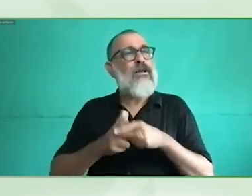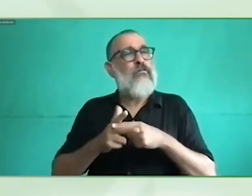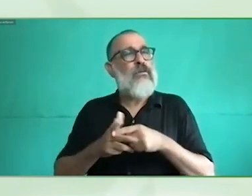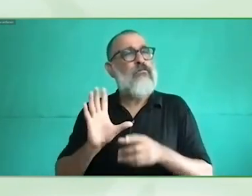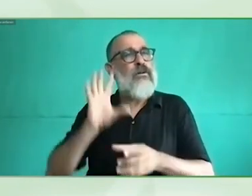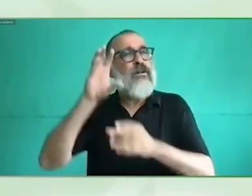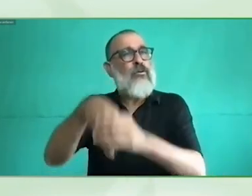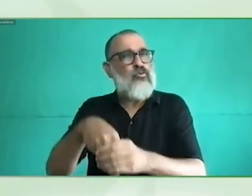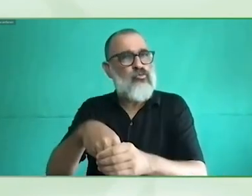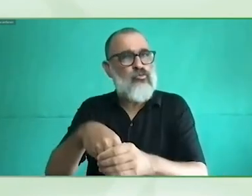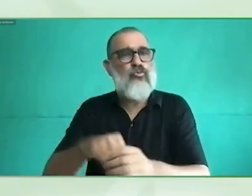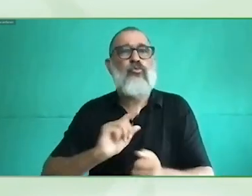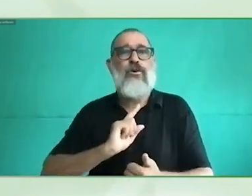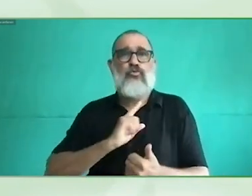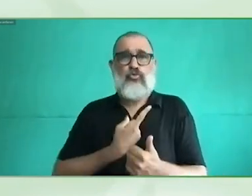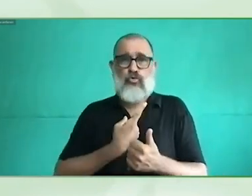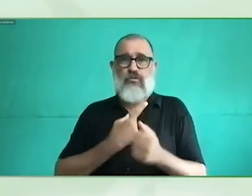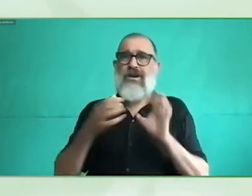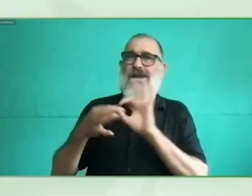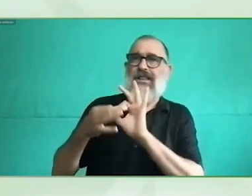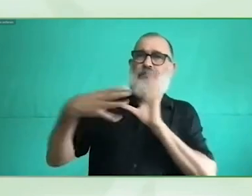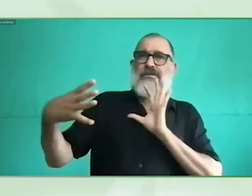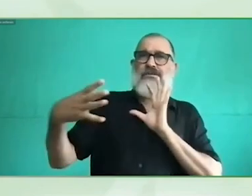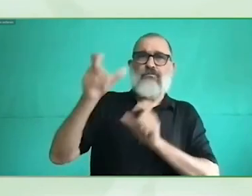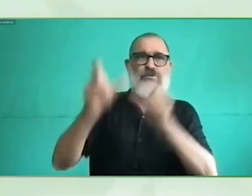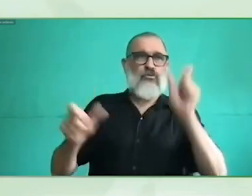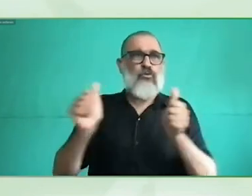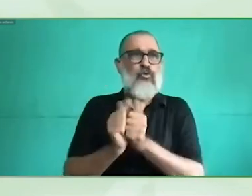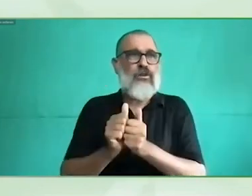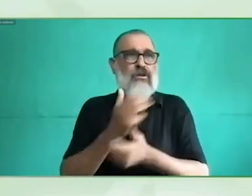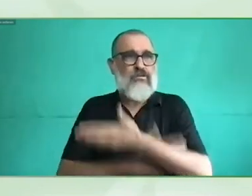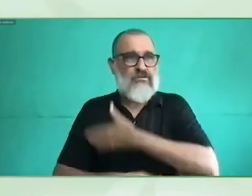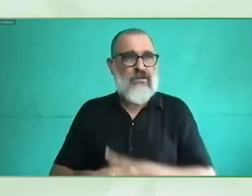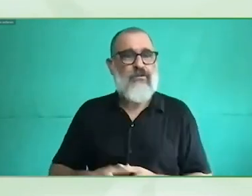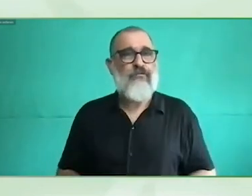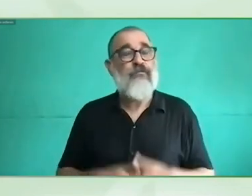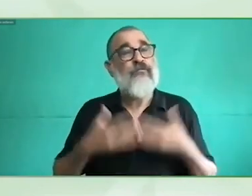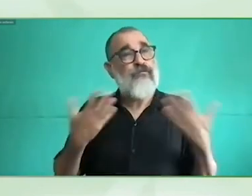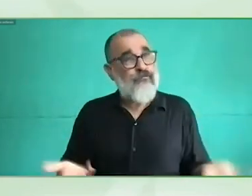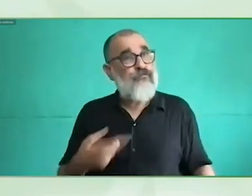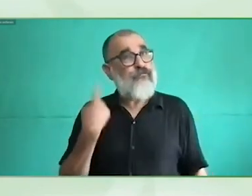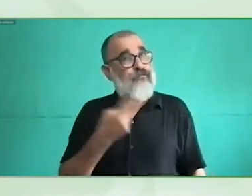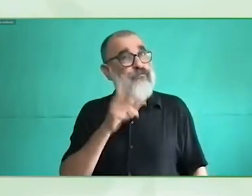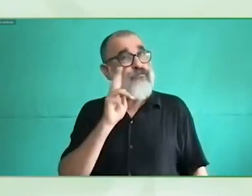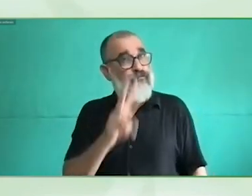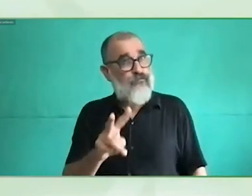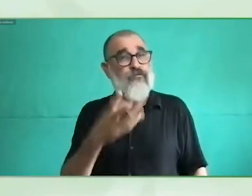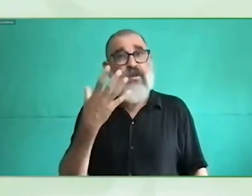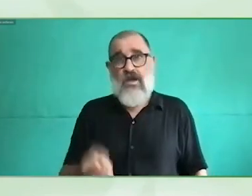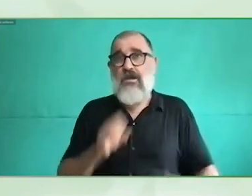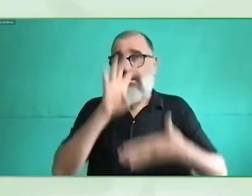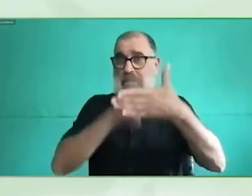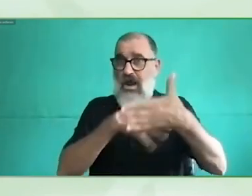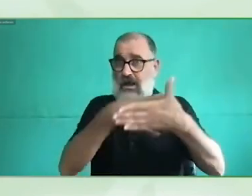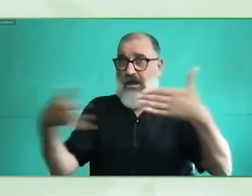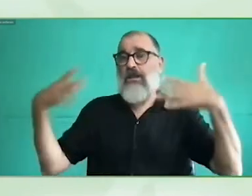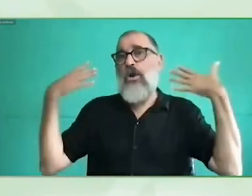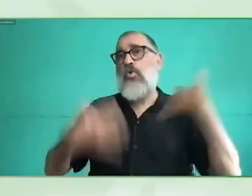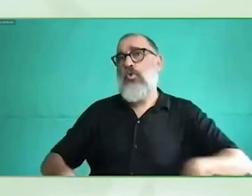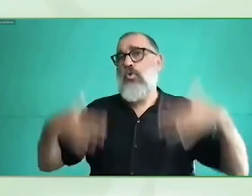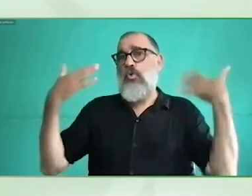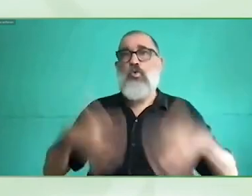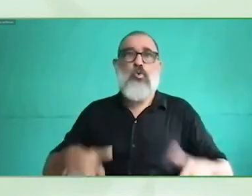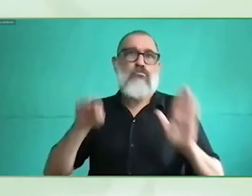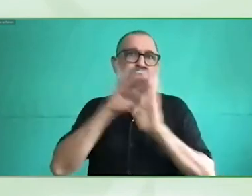discapacidad Así que como ven tenemos una agenda muy interesante el día de hoy mañana iniciamos también a las dos y media con un show artístico